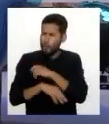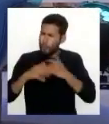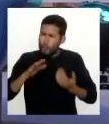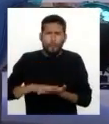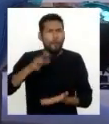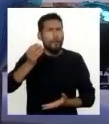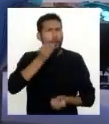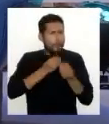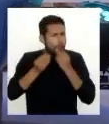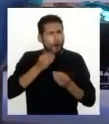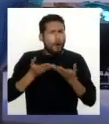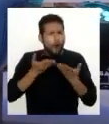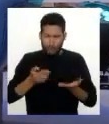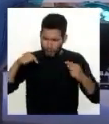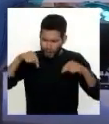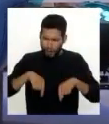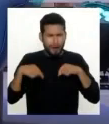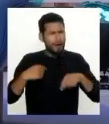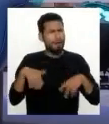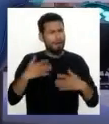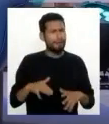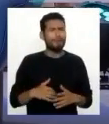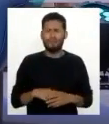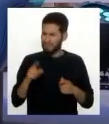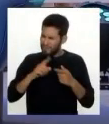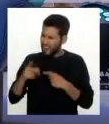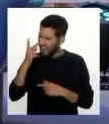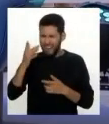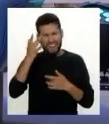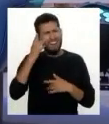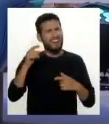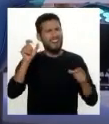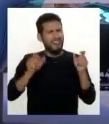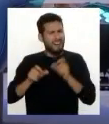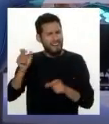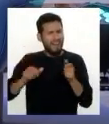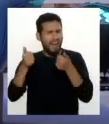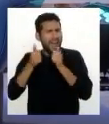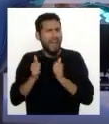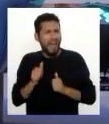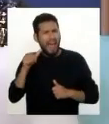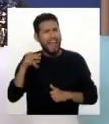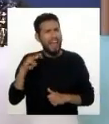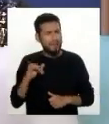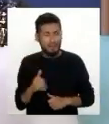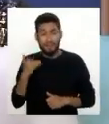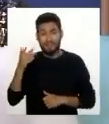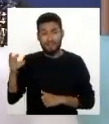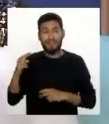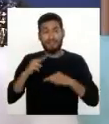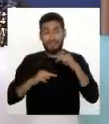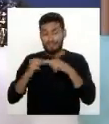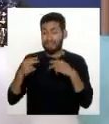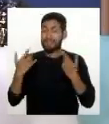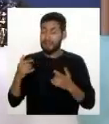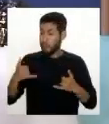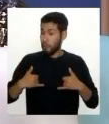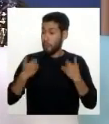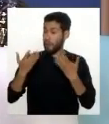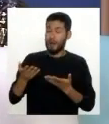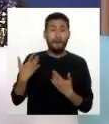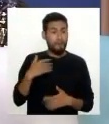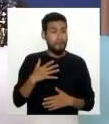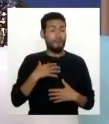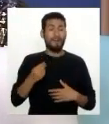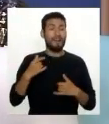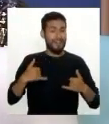el nuestro estamos hablando de altos índices de anemia? Y para ello está con nosotros Yulena Saldarriaga, nutricionista, además joven, me encanta